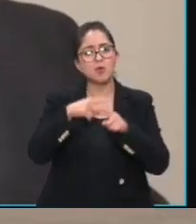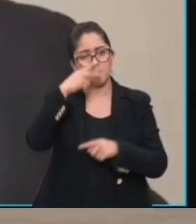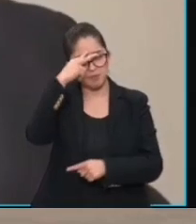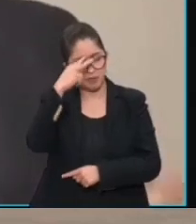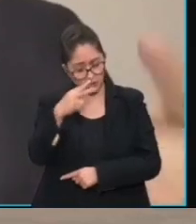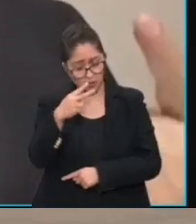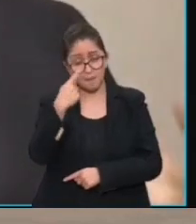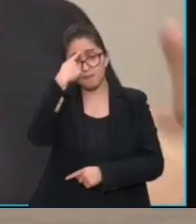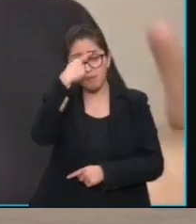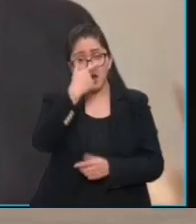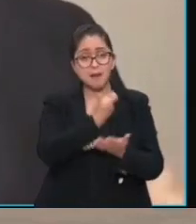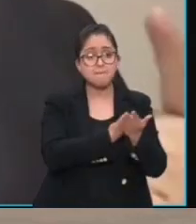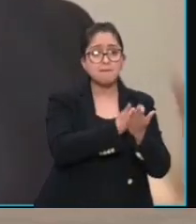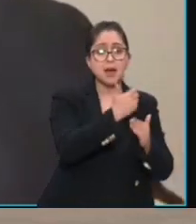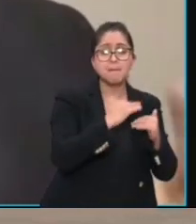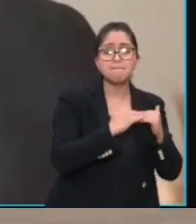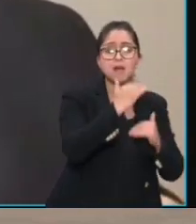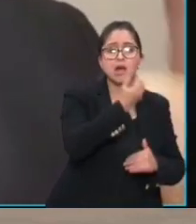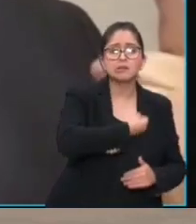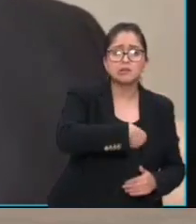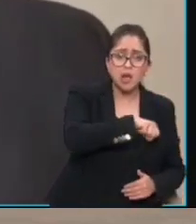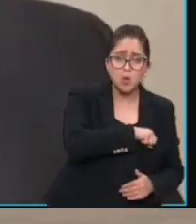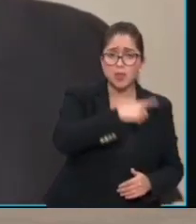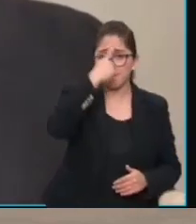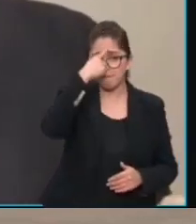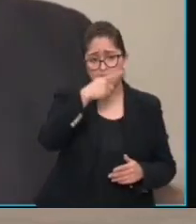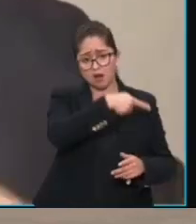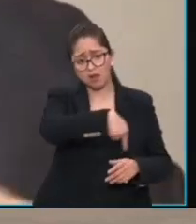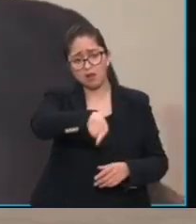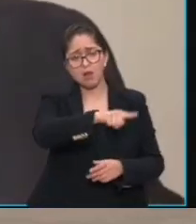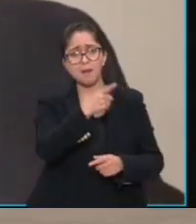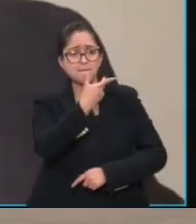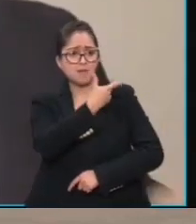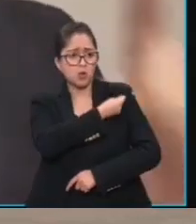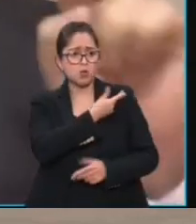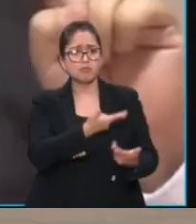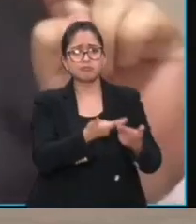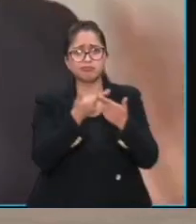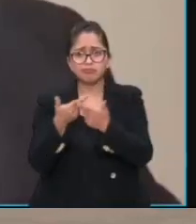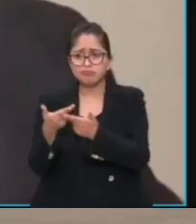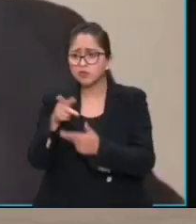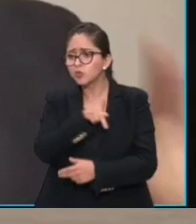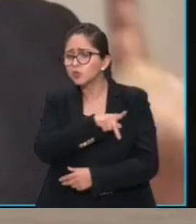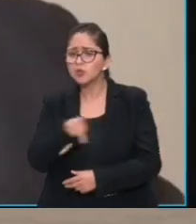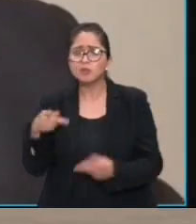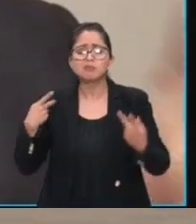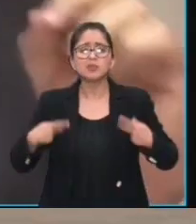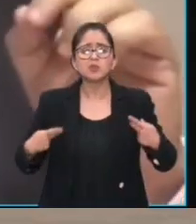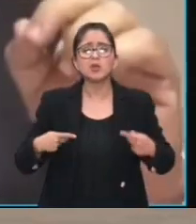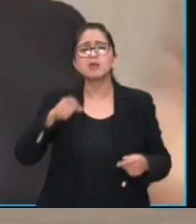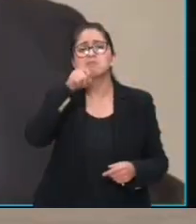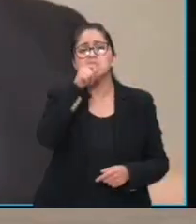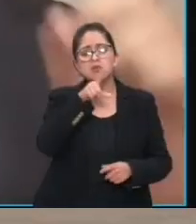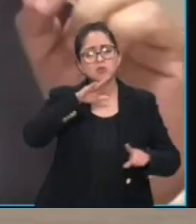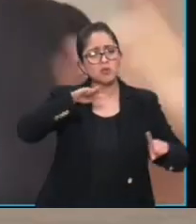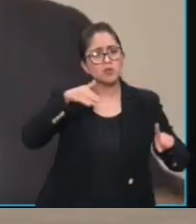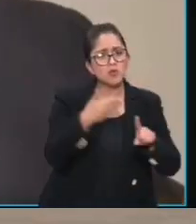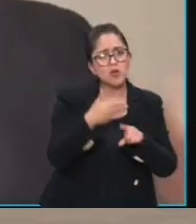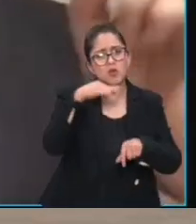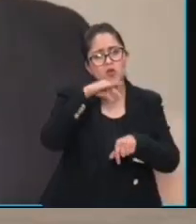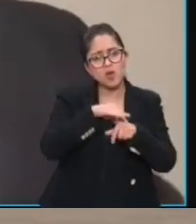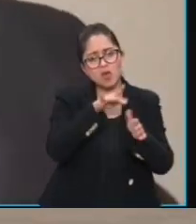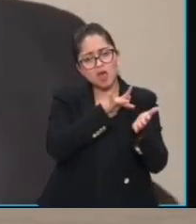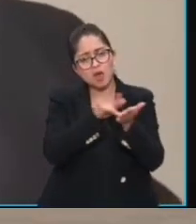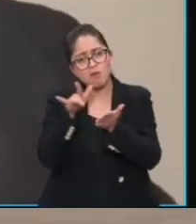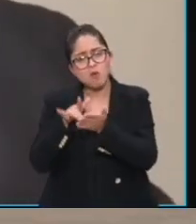el presupuesto, para que haya vacunas COVID suficientes para todos, para toda la ciudadanía, y especialmente el sector médico, el de apoyo,